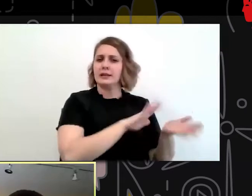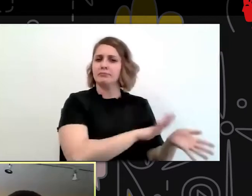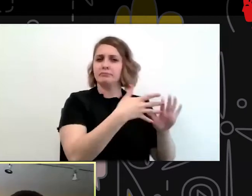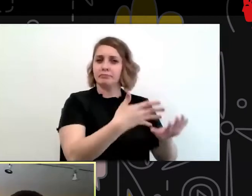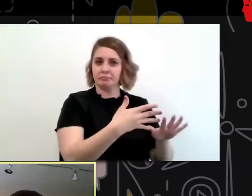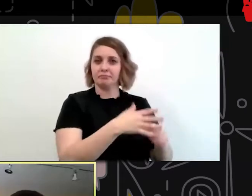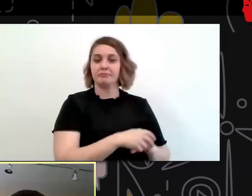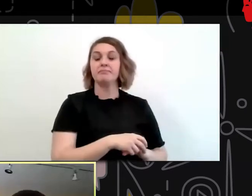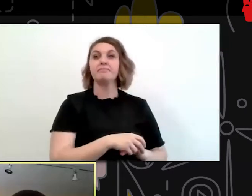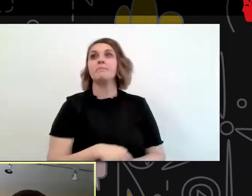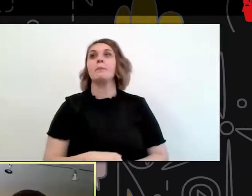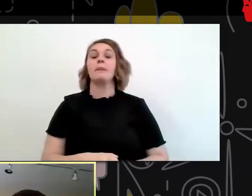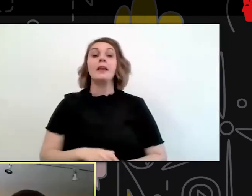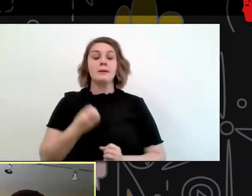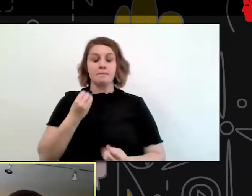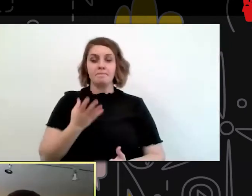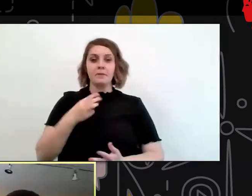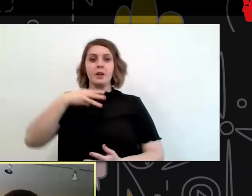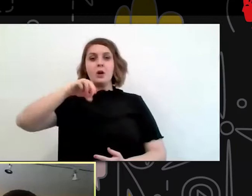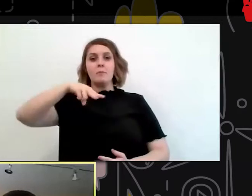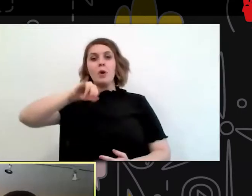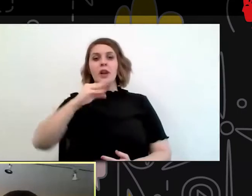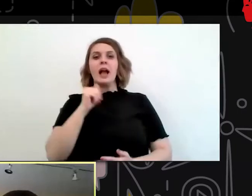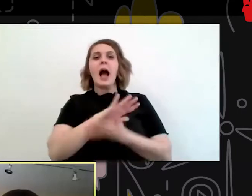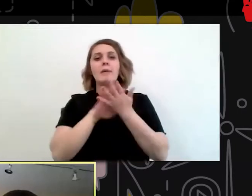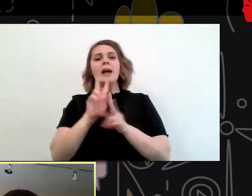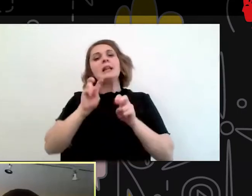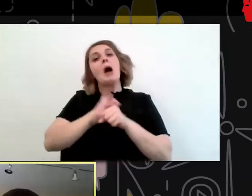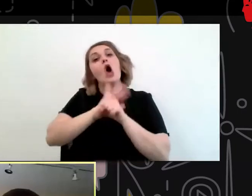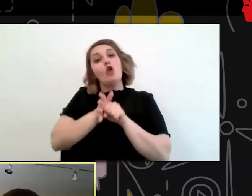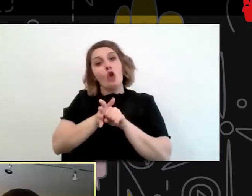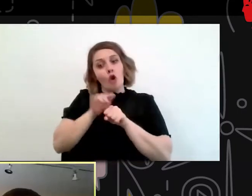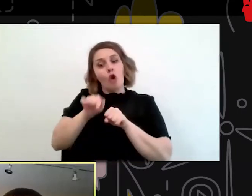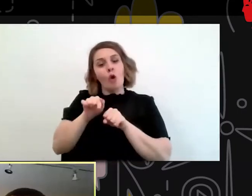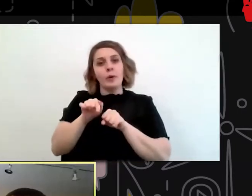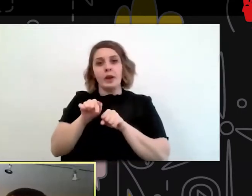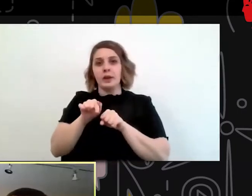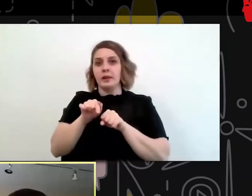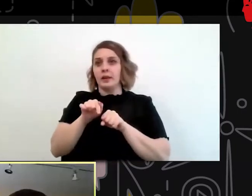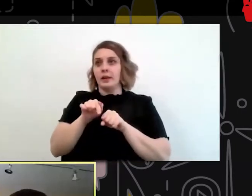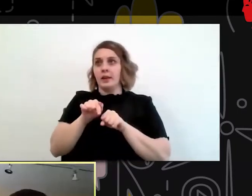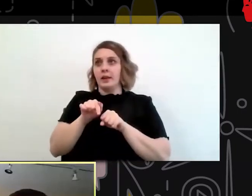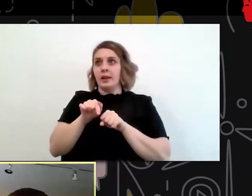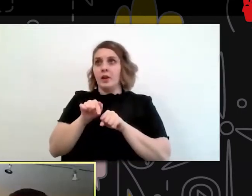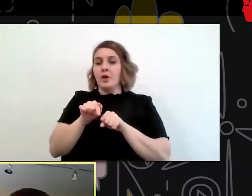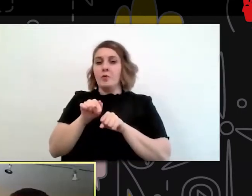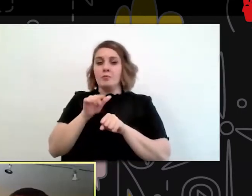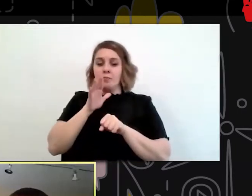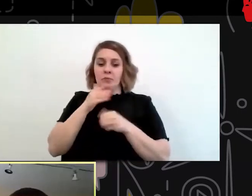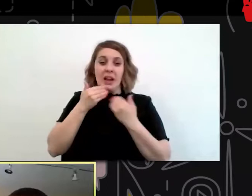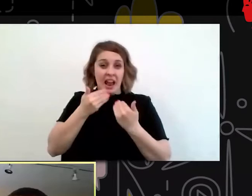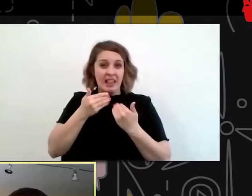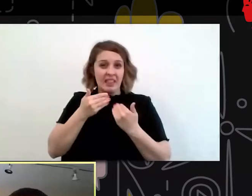Apuntaba Mónica cómo la COVID-19 ha sido un dinamizador del seguimiento